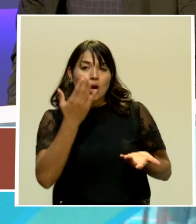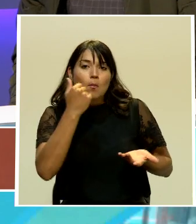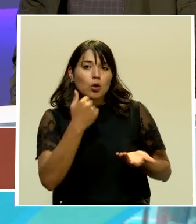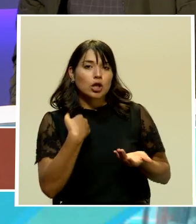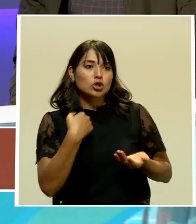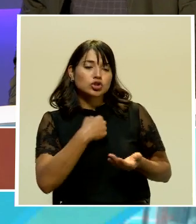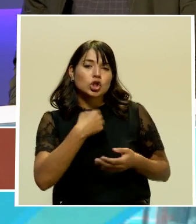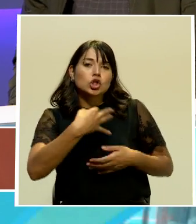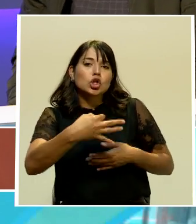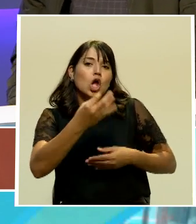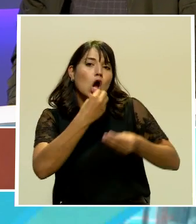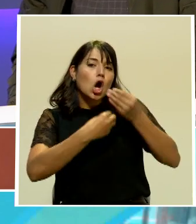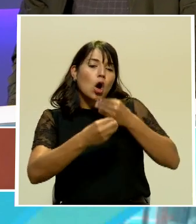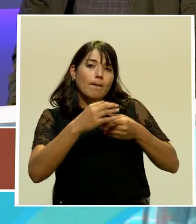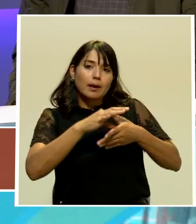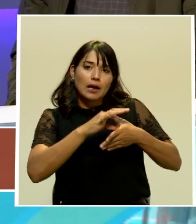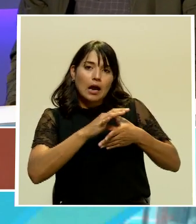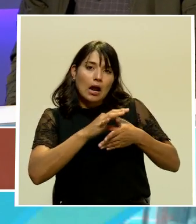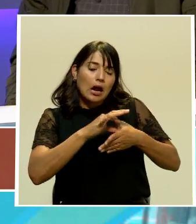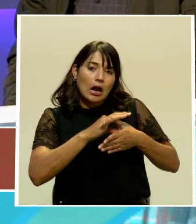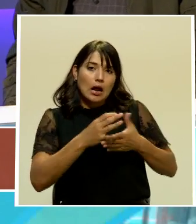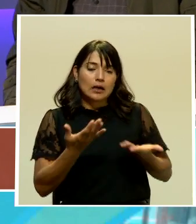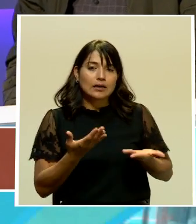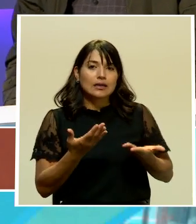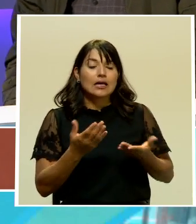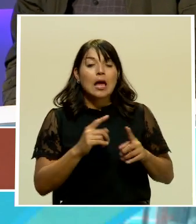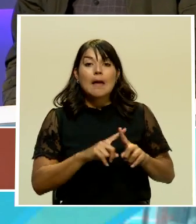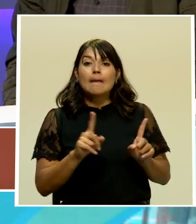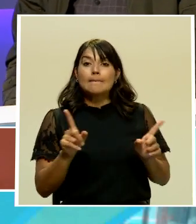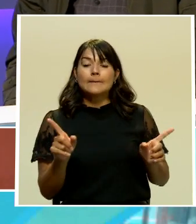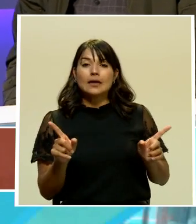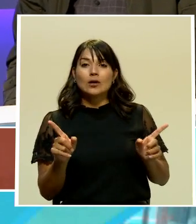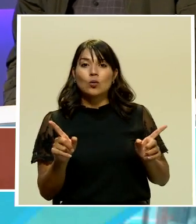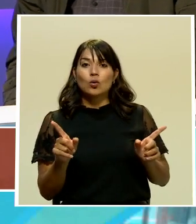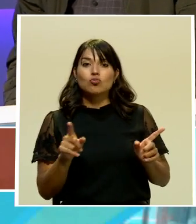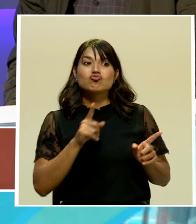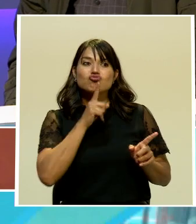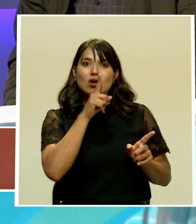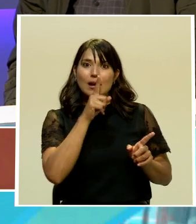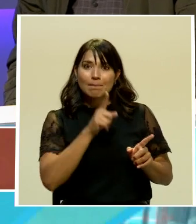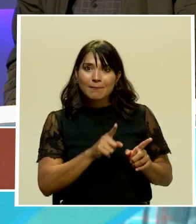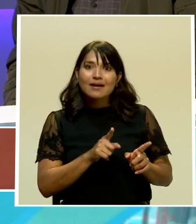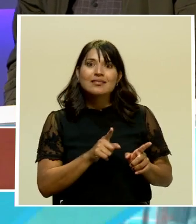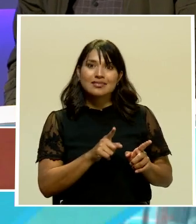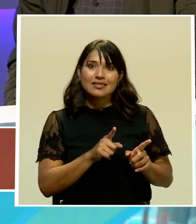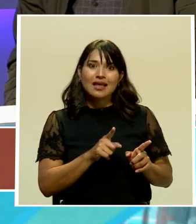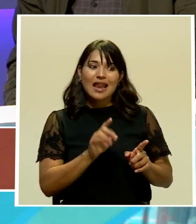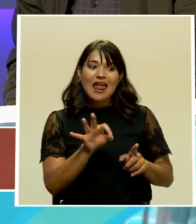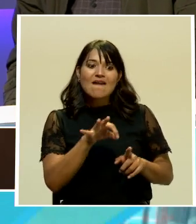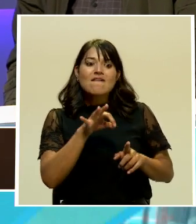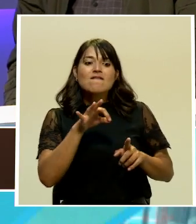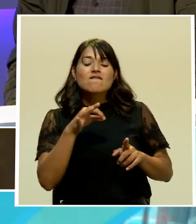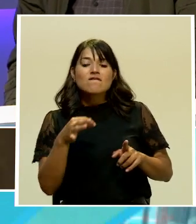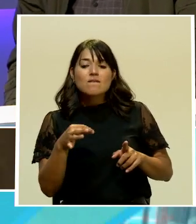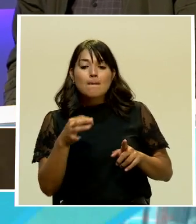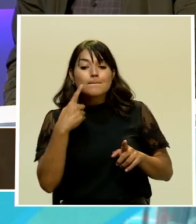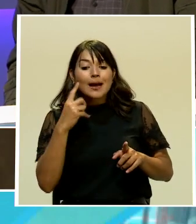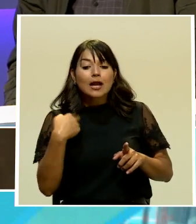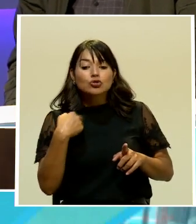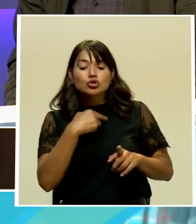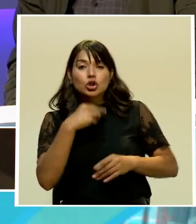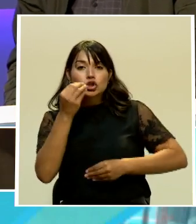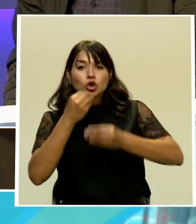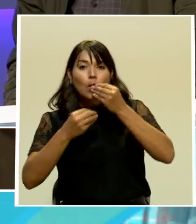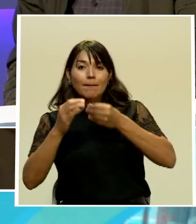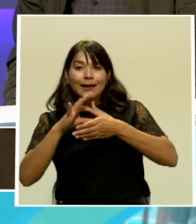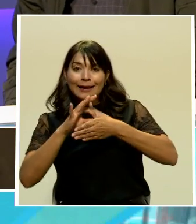algo de carne, se come un bistec, se come... Y sin embargo es macabro el origen, ¿verdad?, de ese producto. Ahí